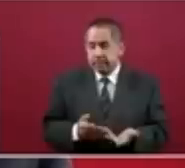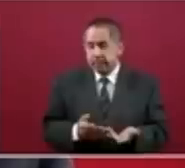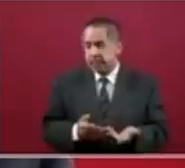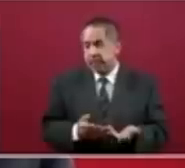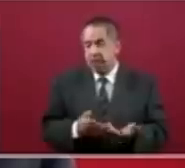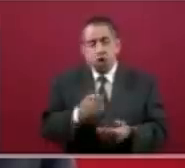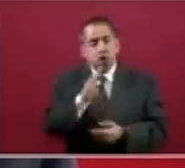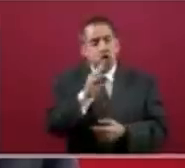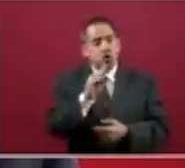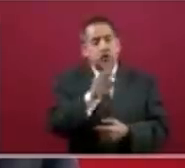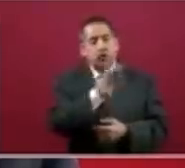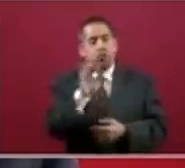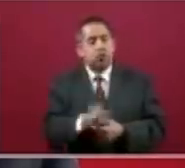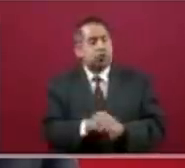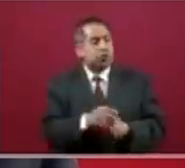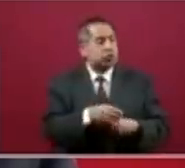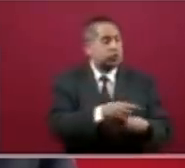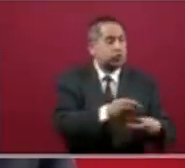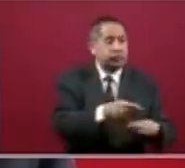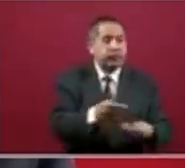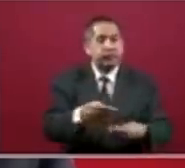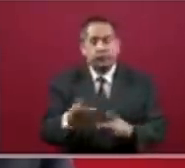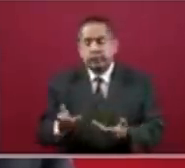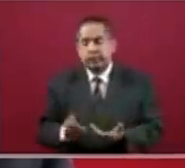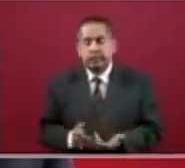el 90%